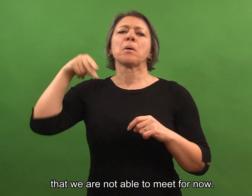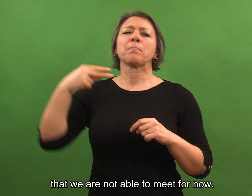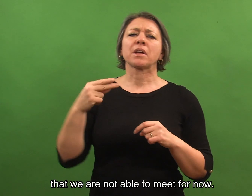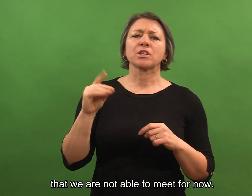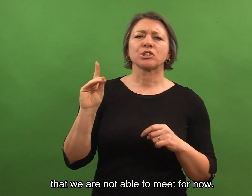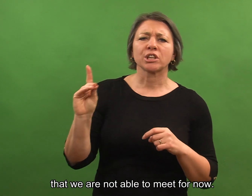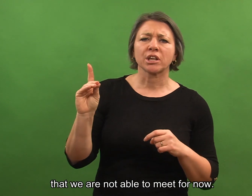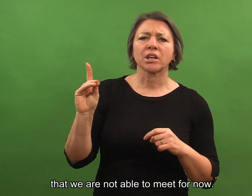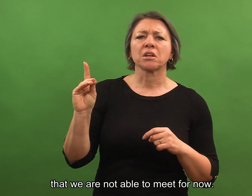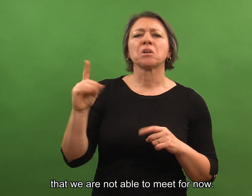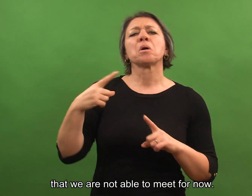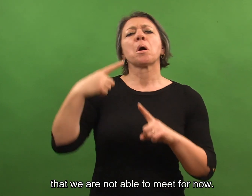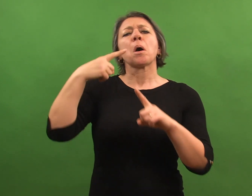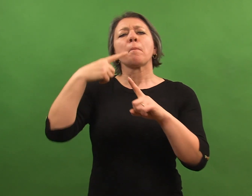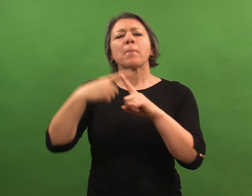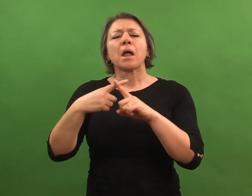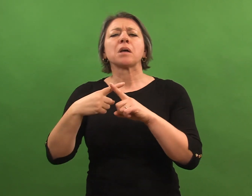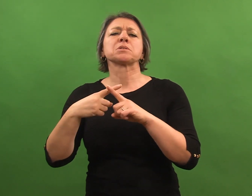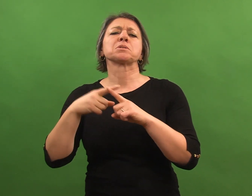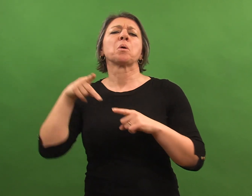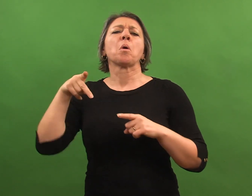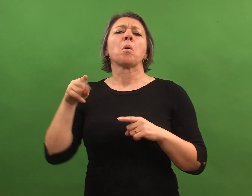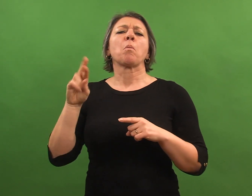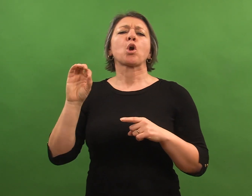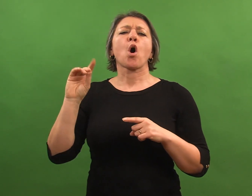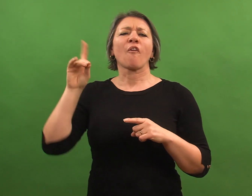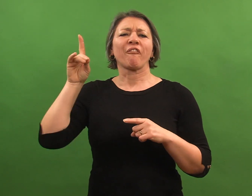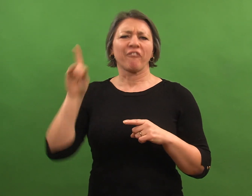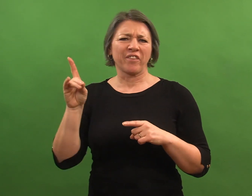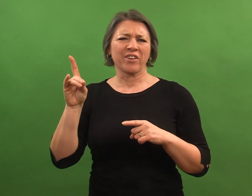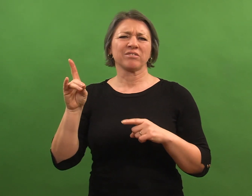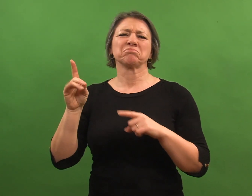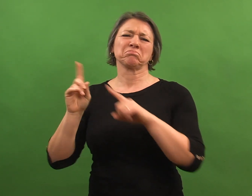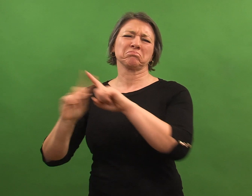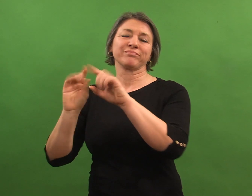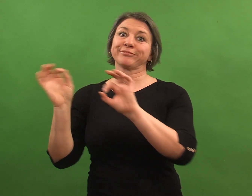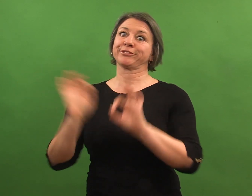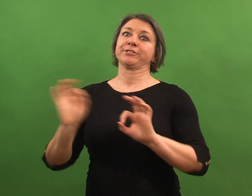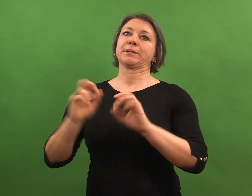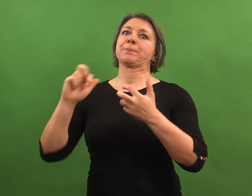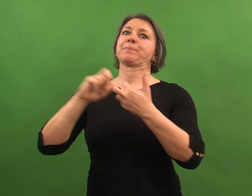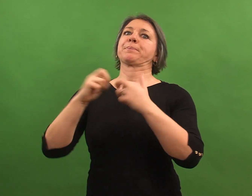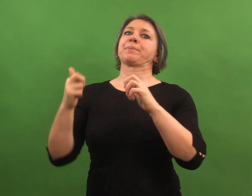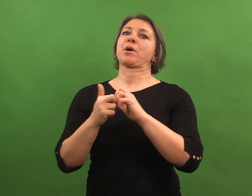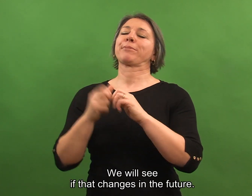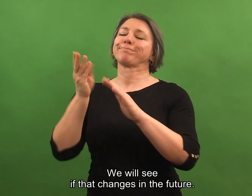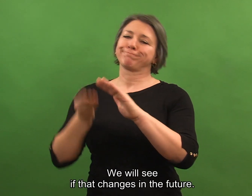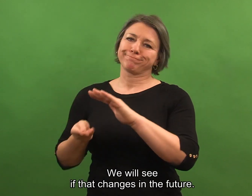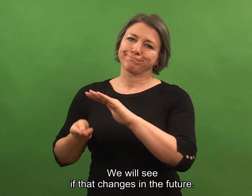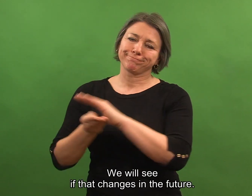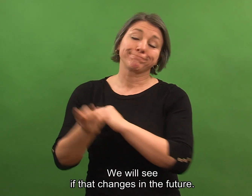muy estrictos respecto a la acreditación y al personal que de momento no podemos cumplir.